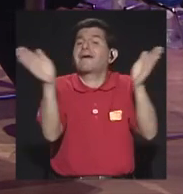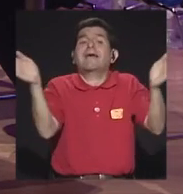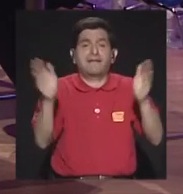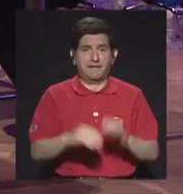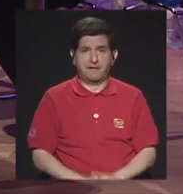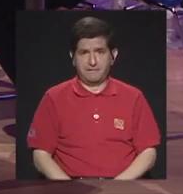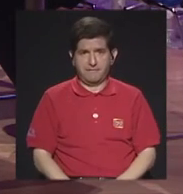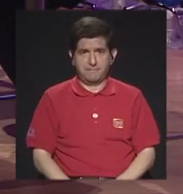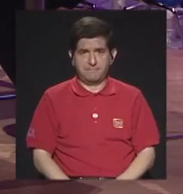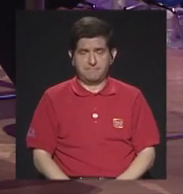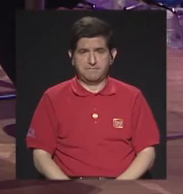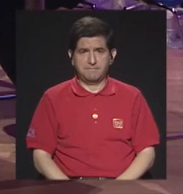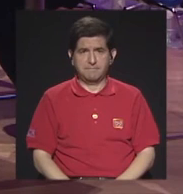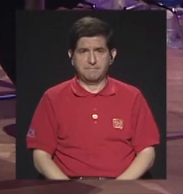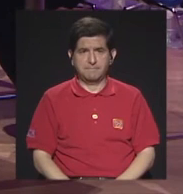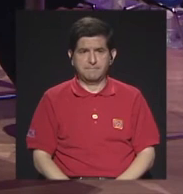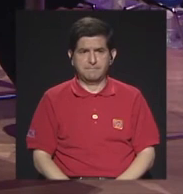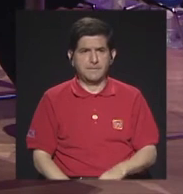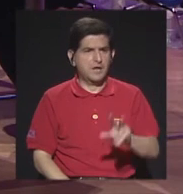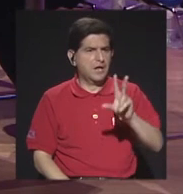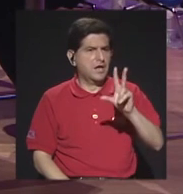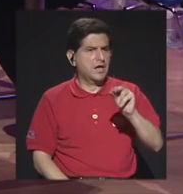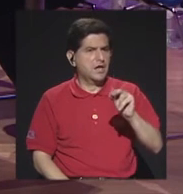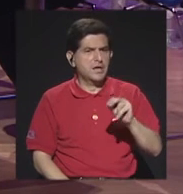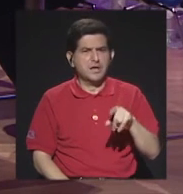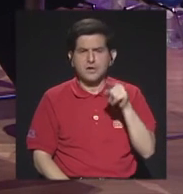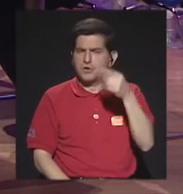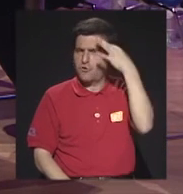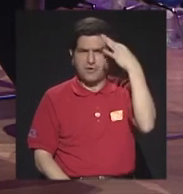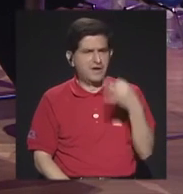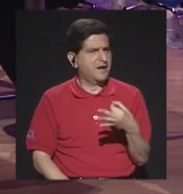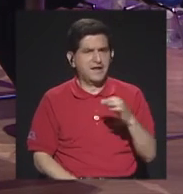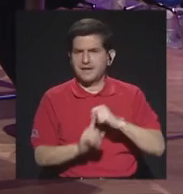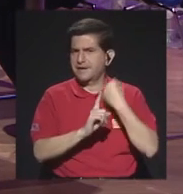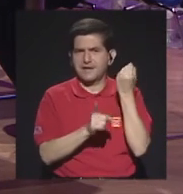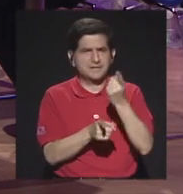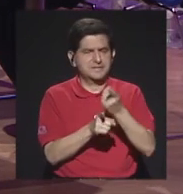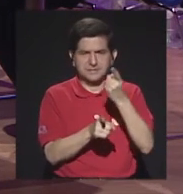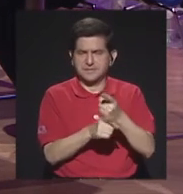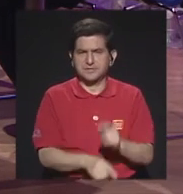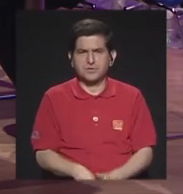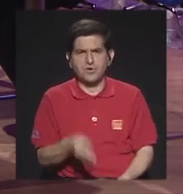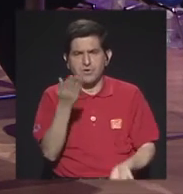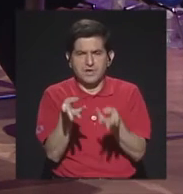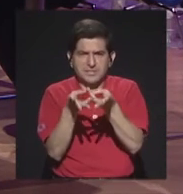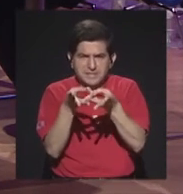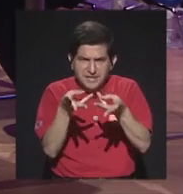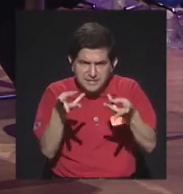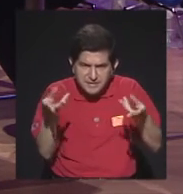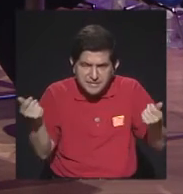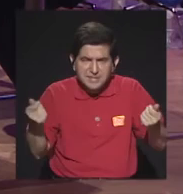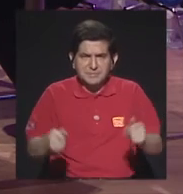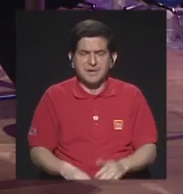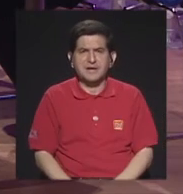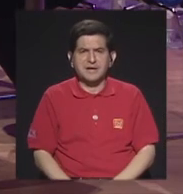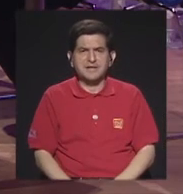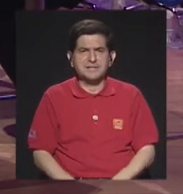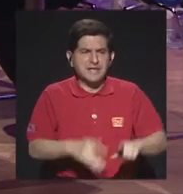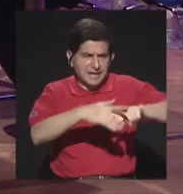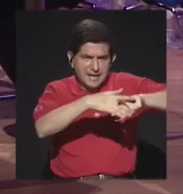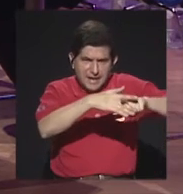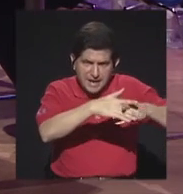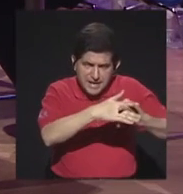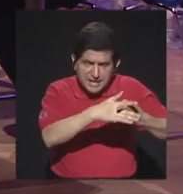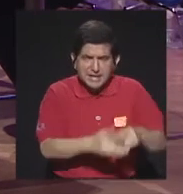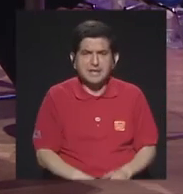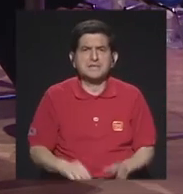y pues no consideramos que sea... Sí, se ha ido como desapareciendo lo que son el origen y el